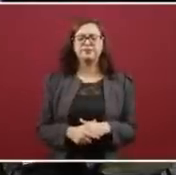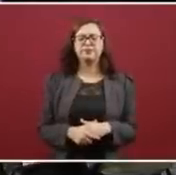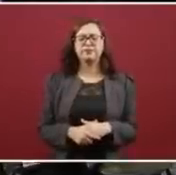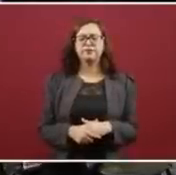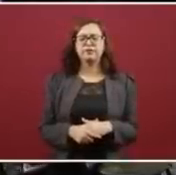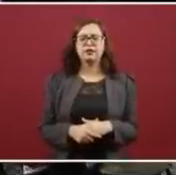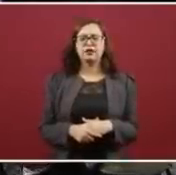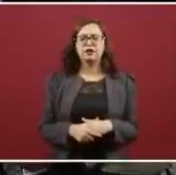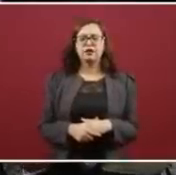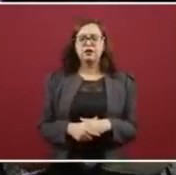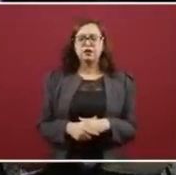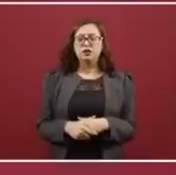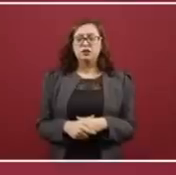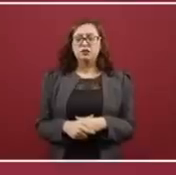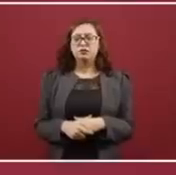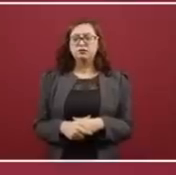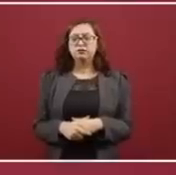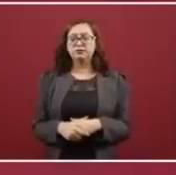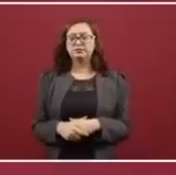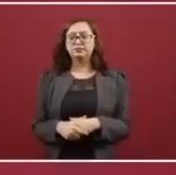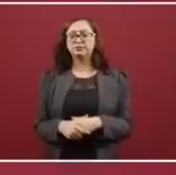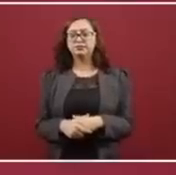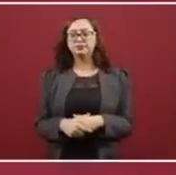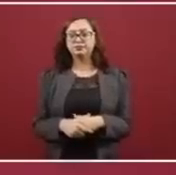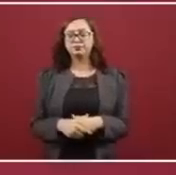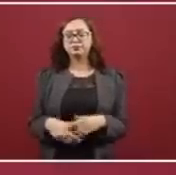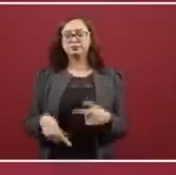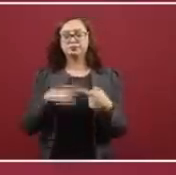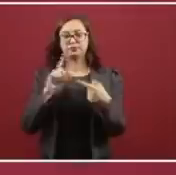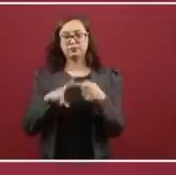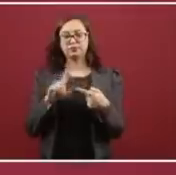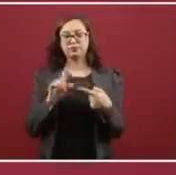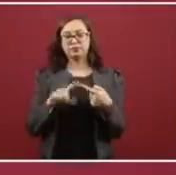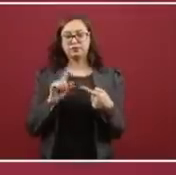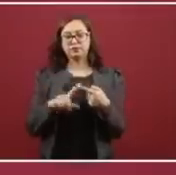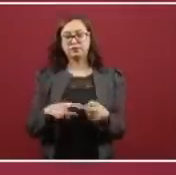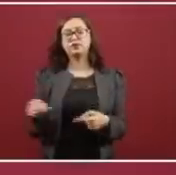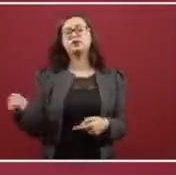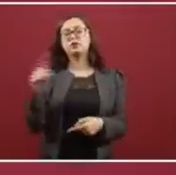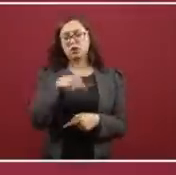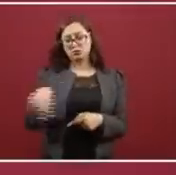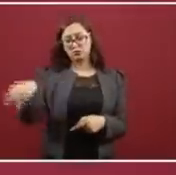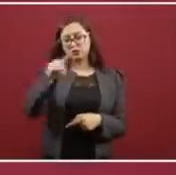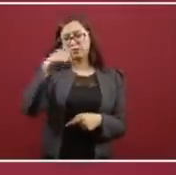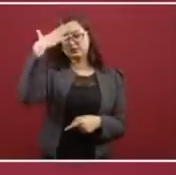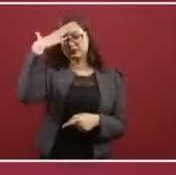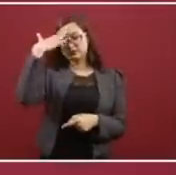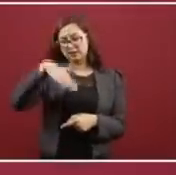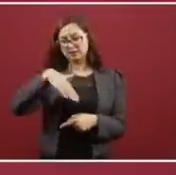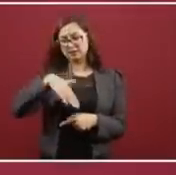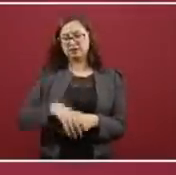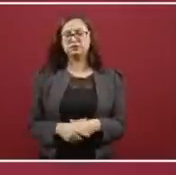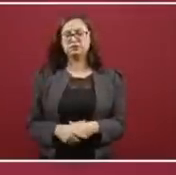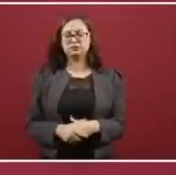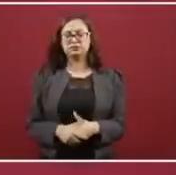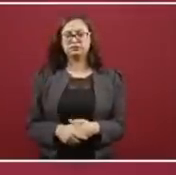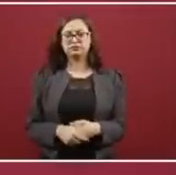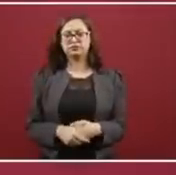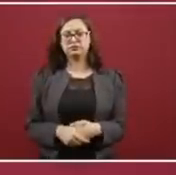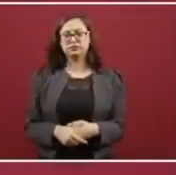primero pues como se sabe le fue